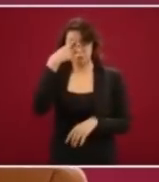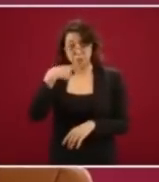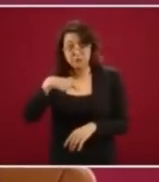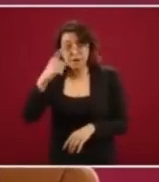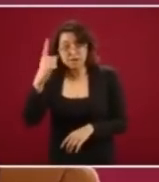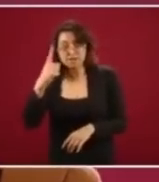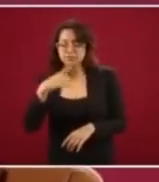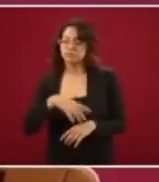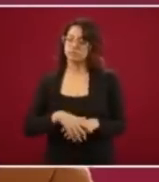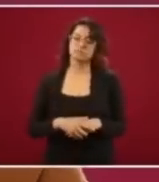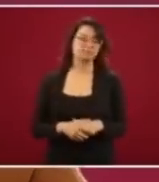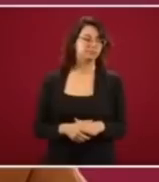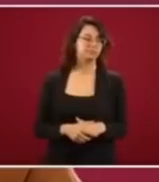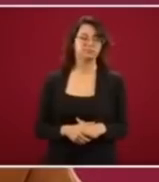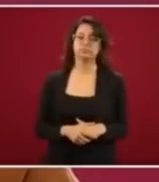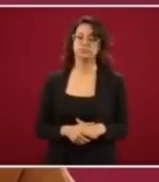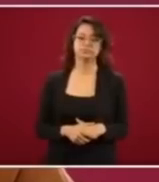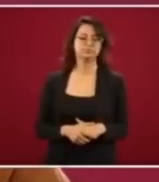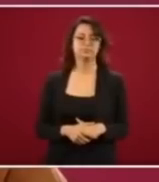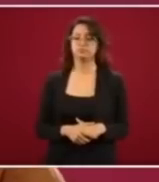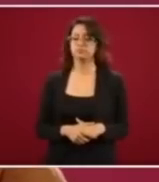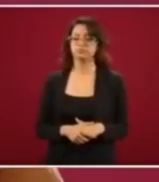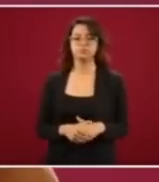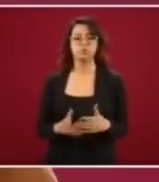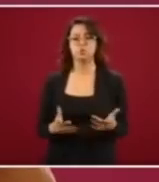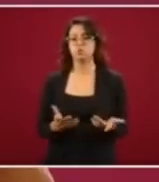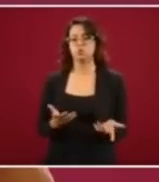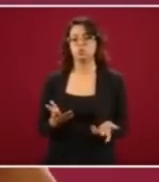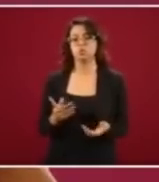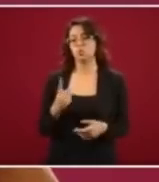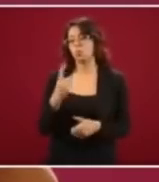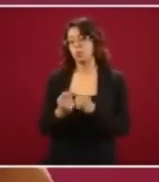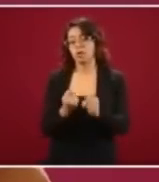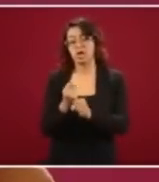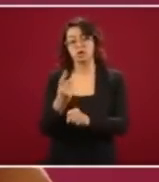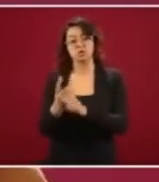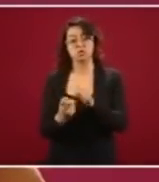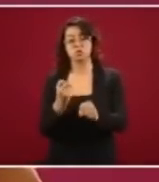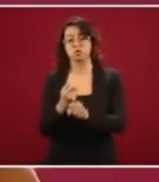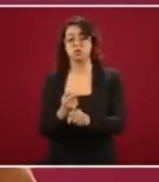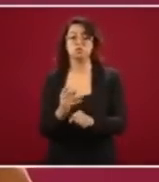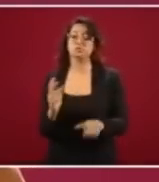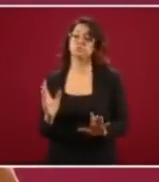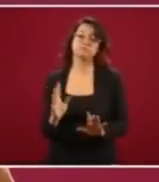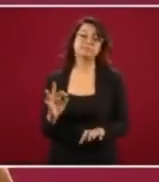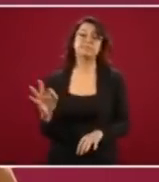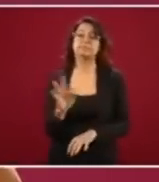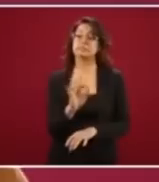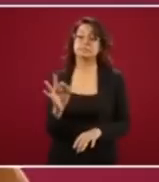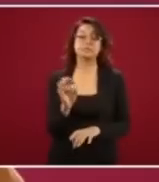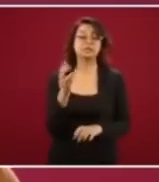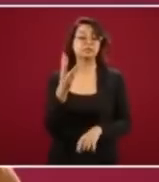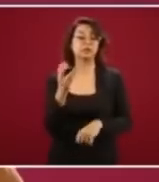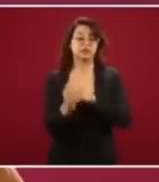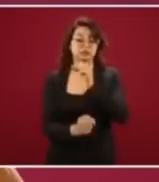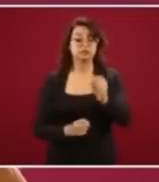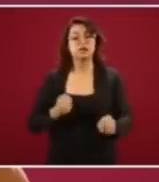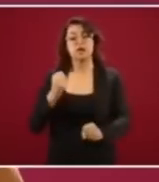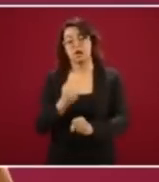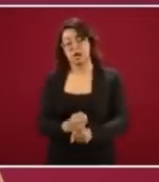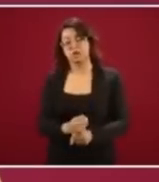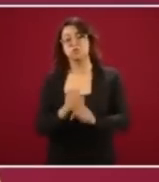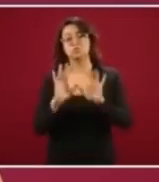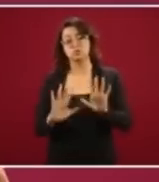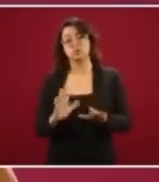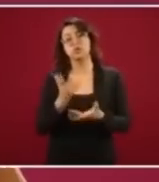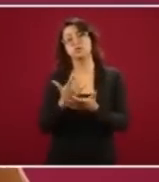no es un tema de par de años, quizá estaremos hablando de unos 3 años aproximadamente, a